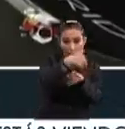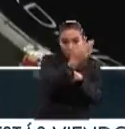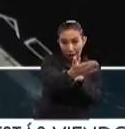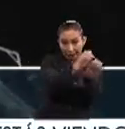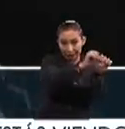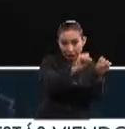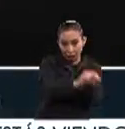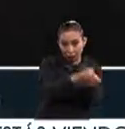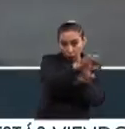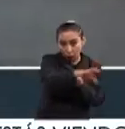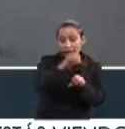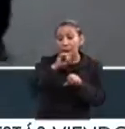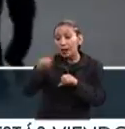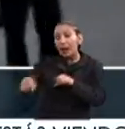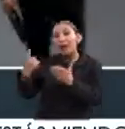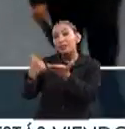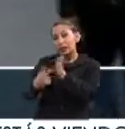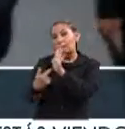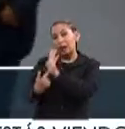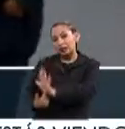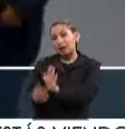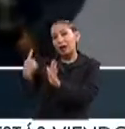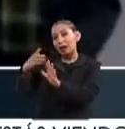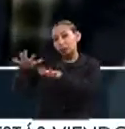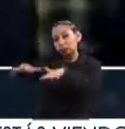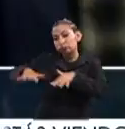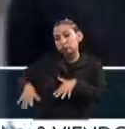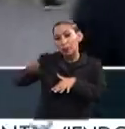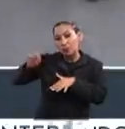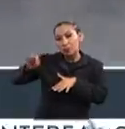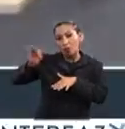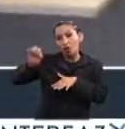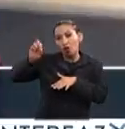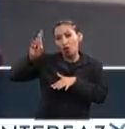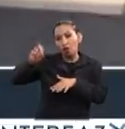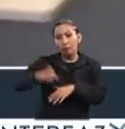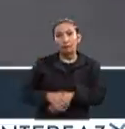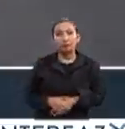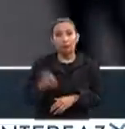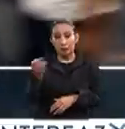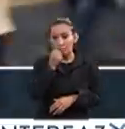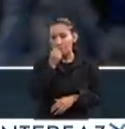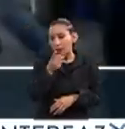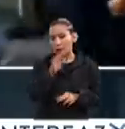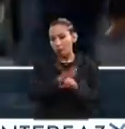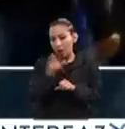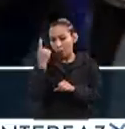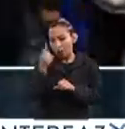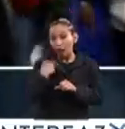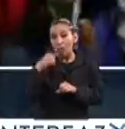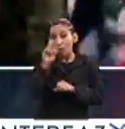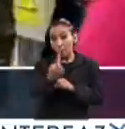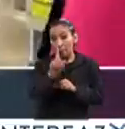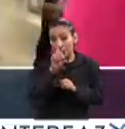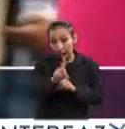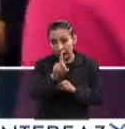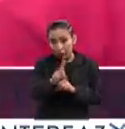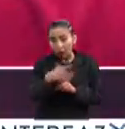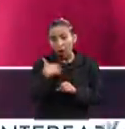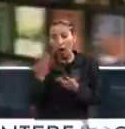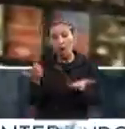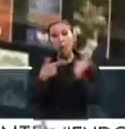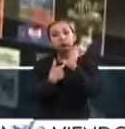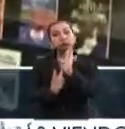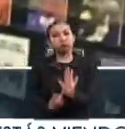los salones, sino vamos a tener presentaciones dentro de nuestro propio foro. Algo bien padre va a ser que el día domingo vamos a